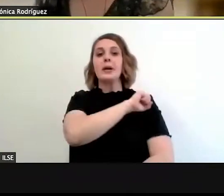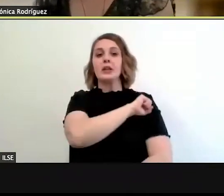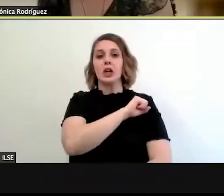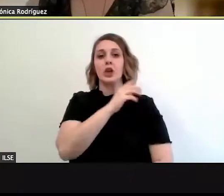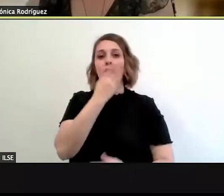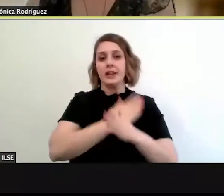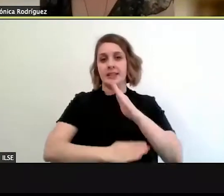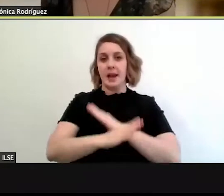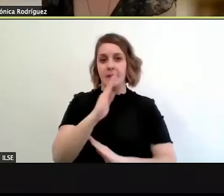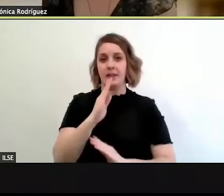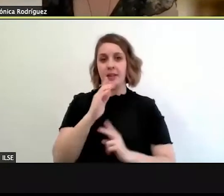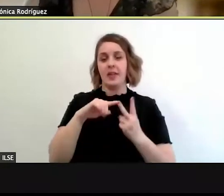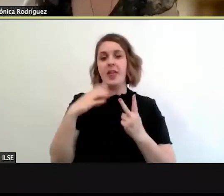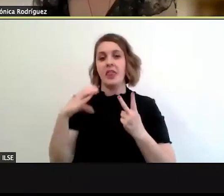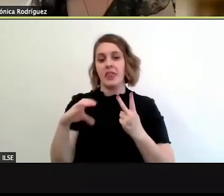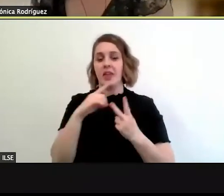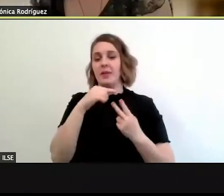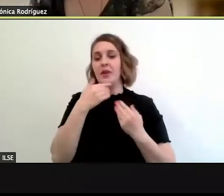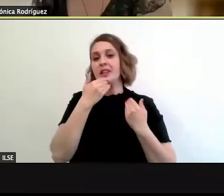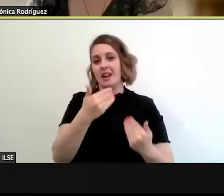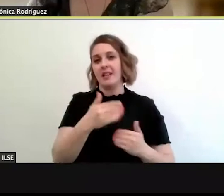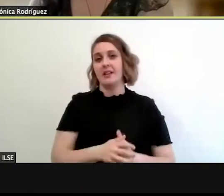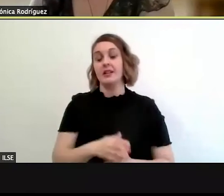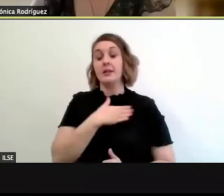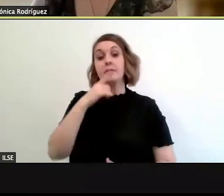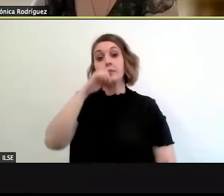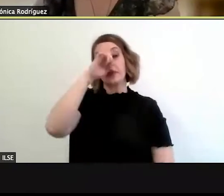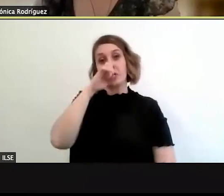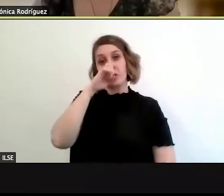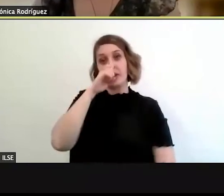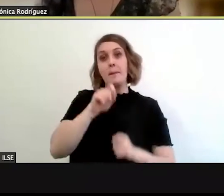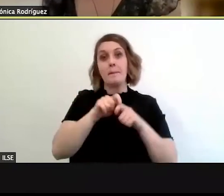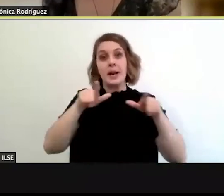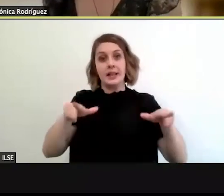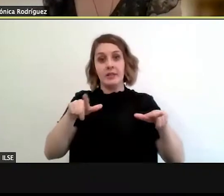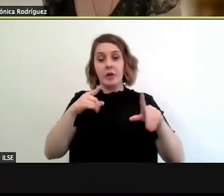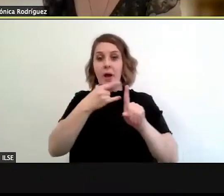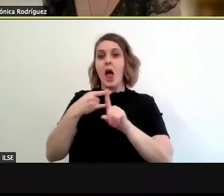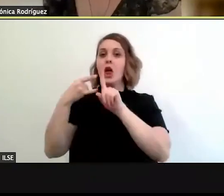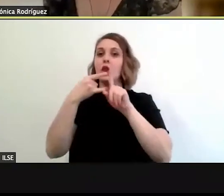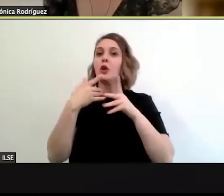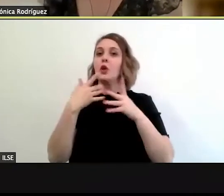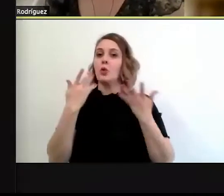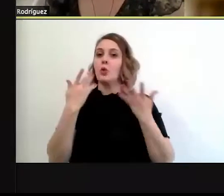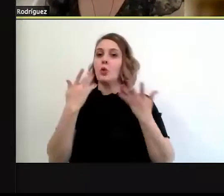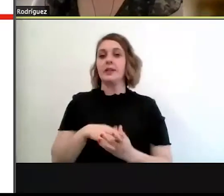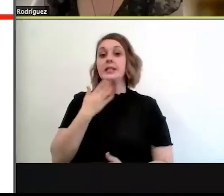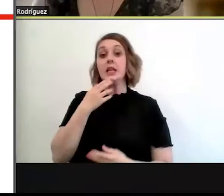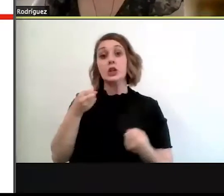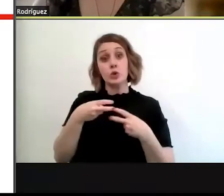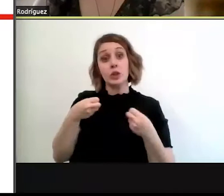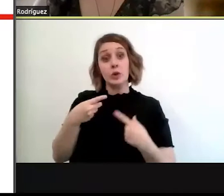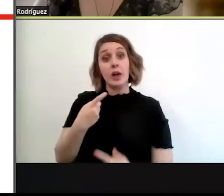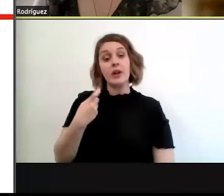Discapacidad y el CERMI. Os voy a recordar las funcionalidades de nuestra plataforma Zoom. Si necesitas subtitulado,